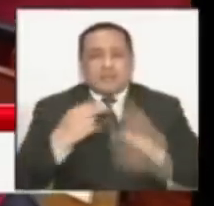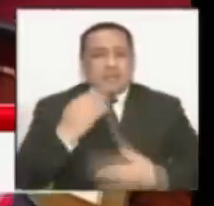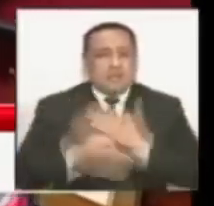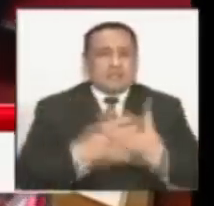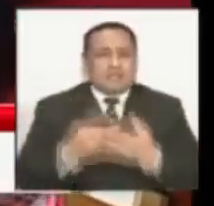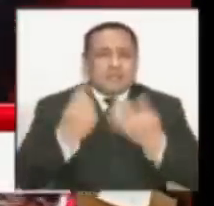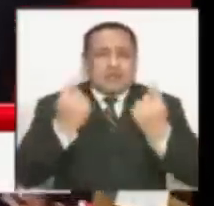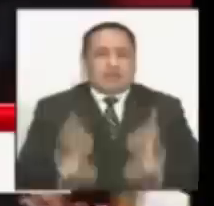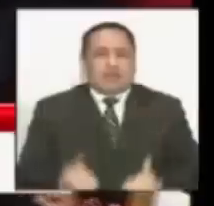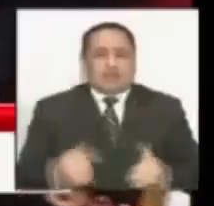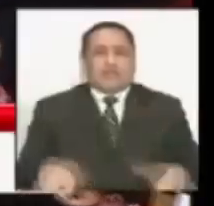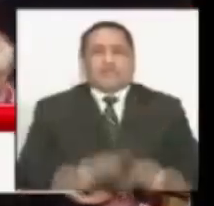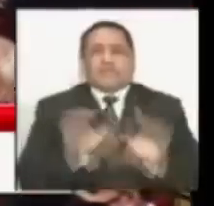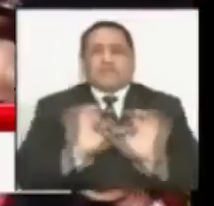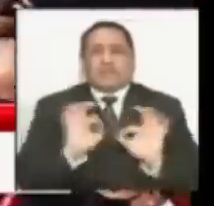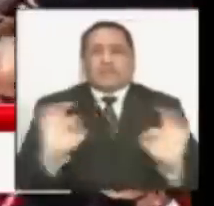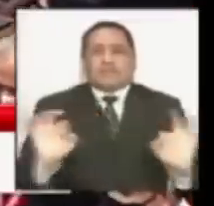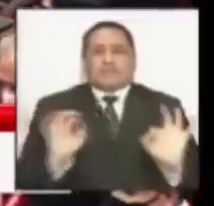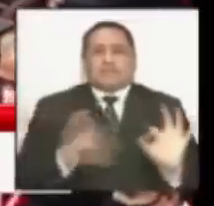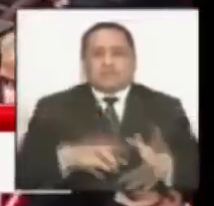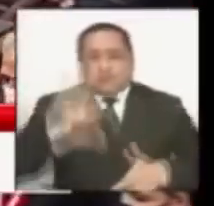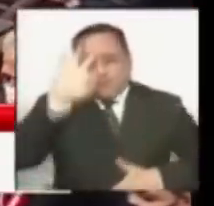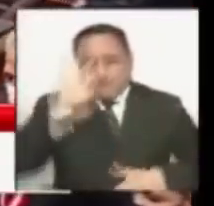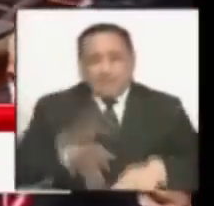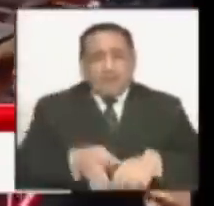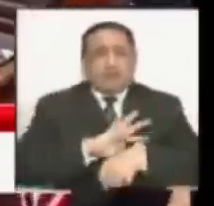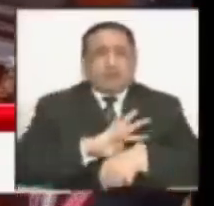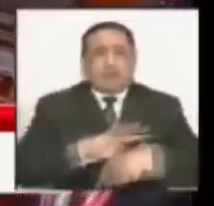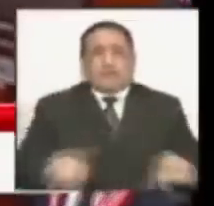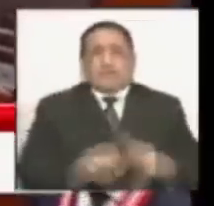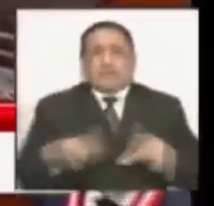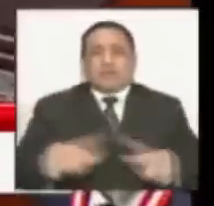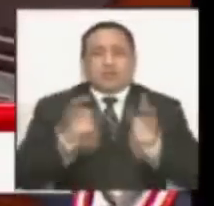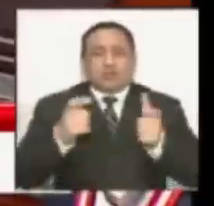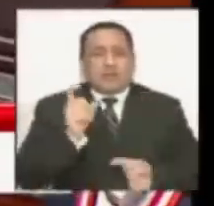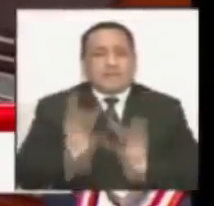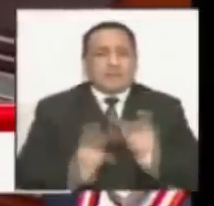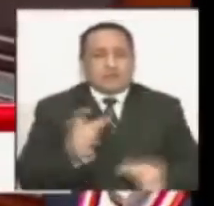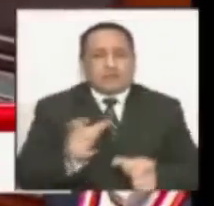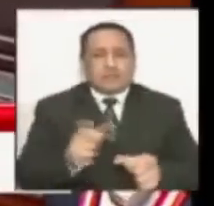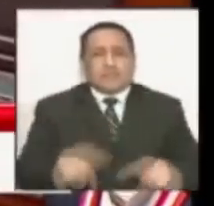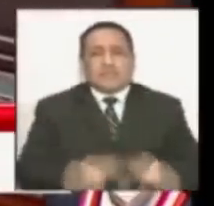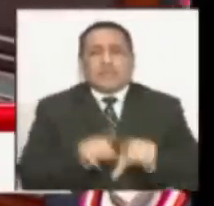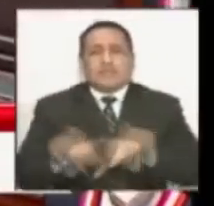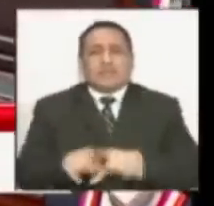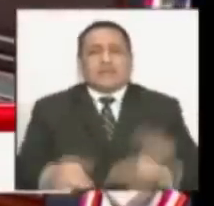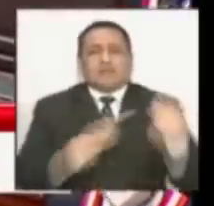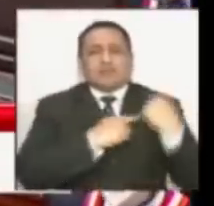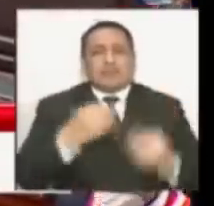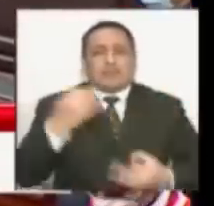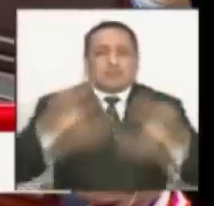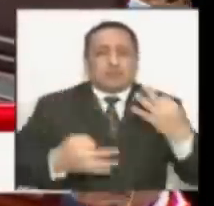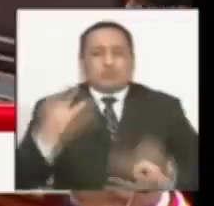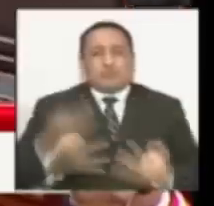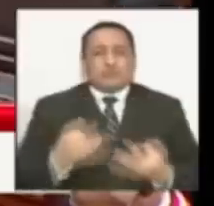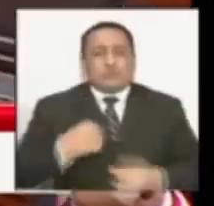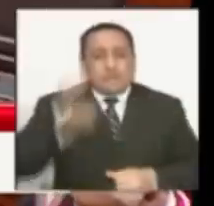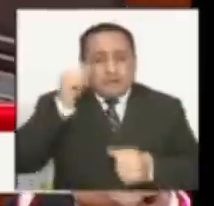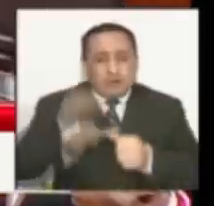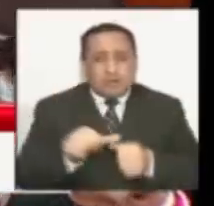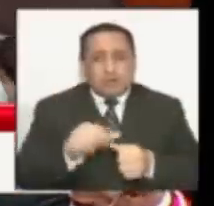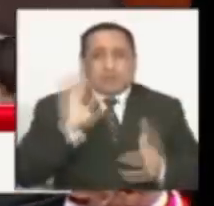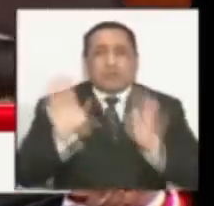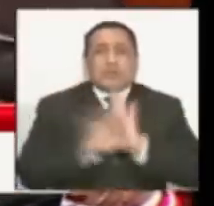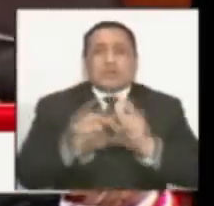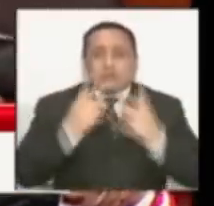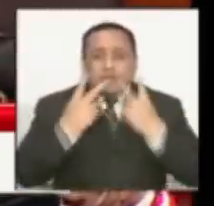instituciones del gobierno y del Estado, los distintos poderes, para impedir que volvamos a estar en una crisis